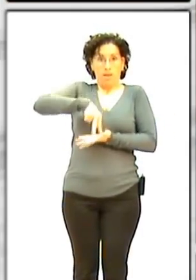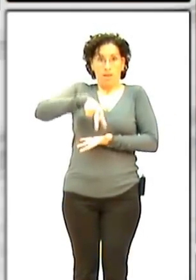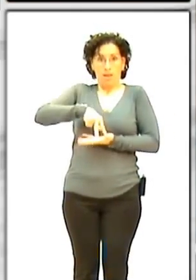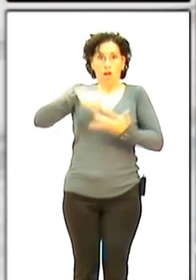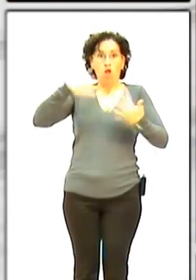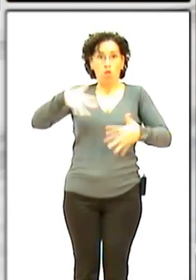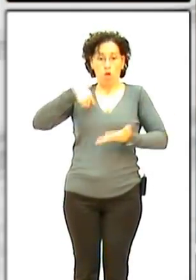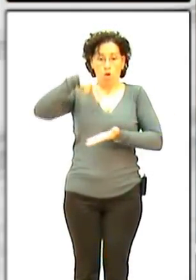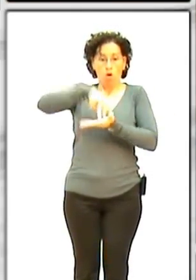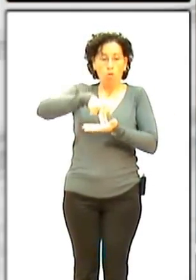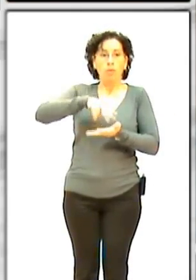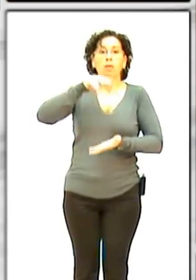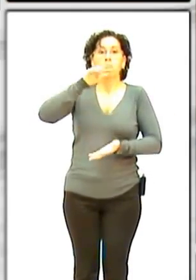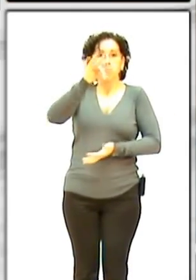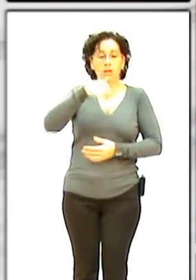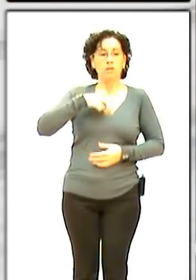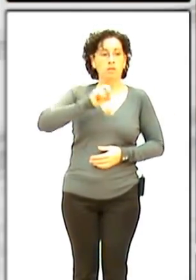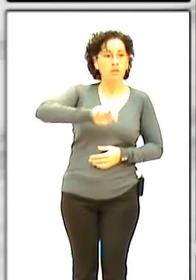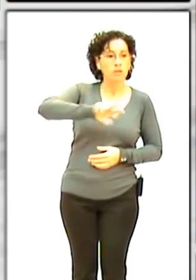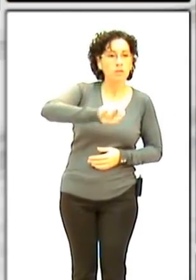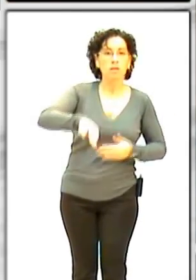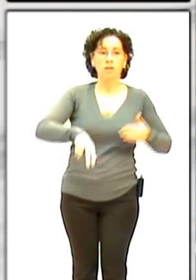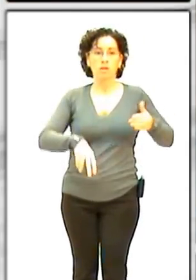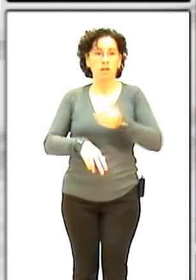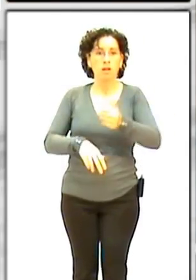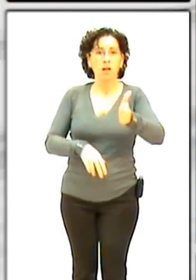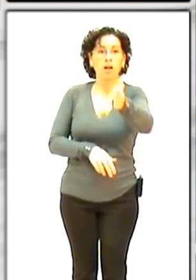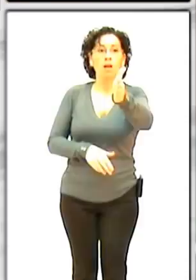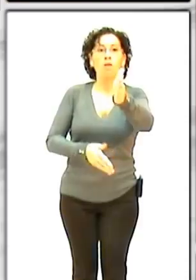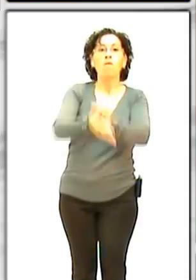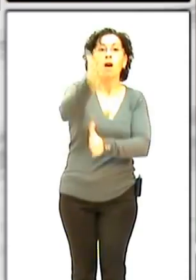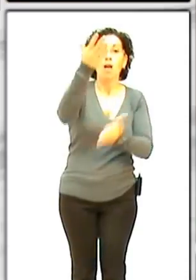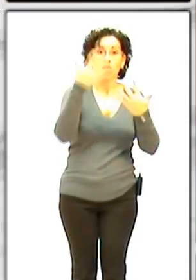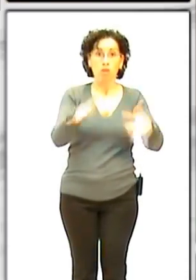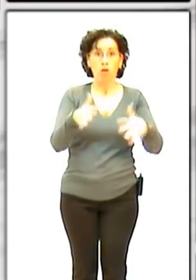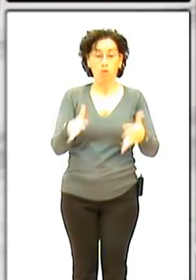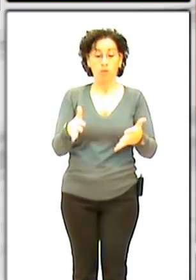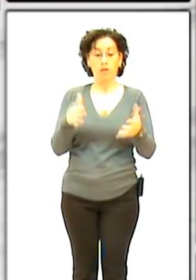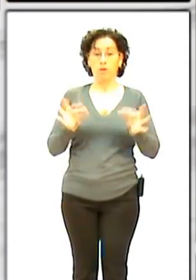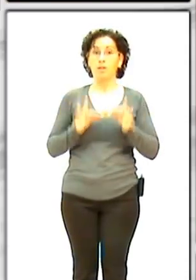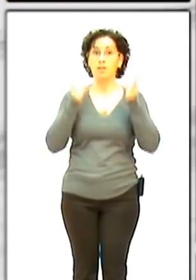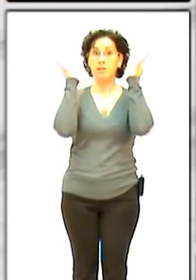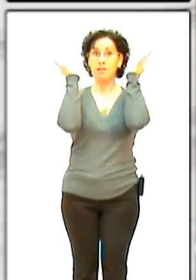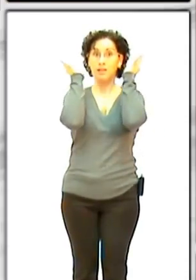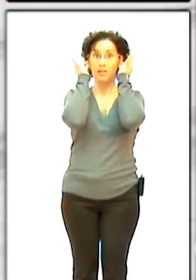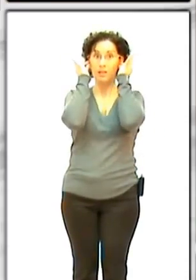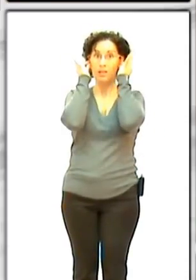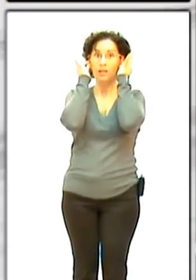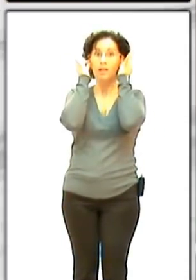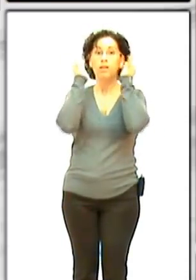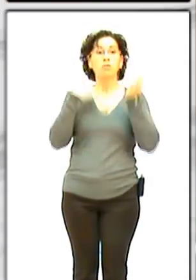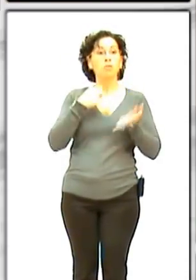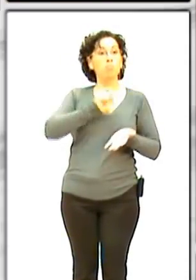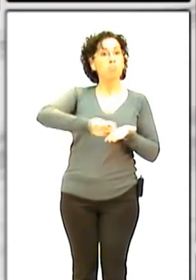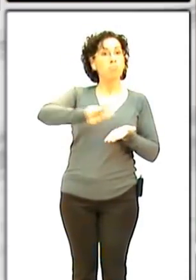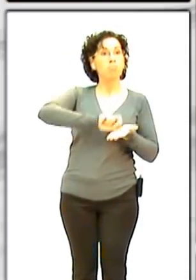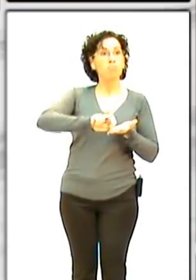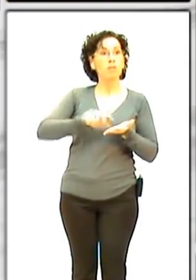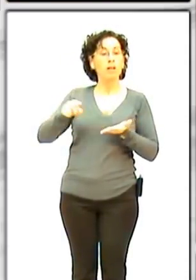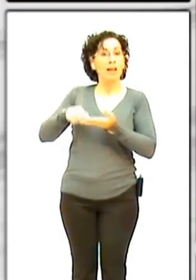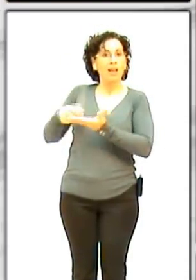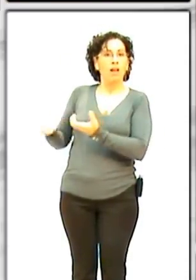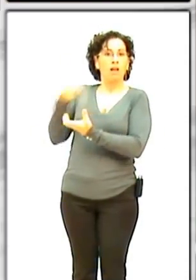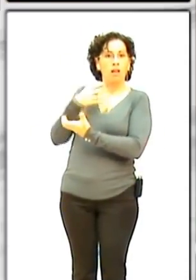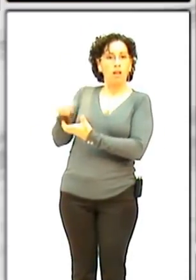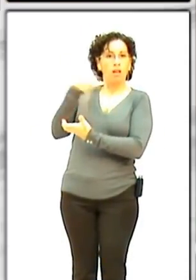y por dónde va caminando, cuál es su sentido, cuál es su orientación, la información auditiva se mezcla a tiempo real en sus auriculares, de tal forma que